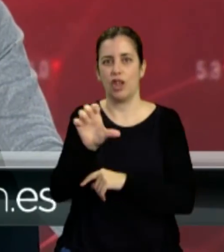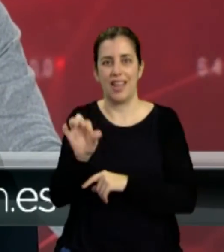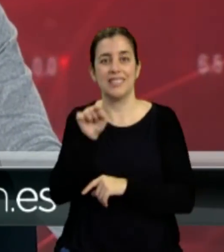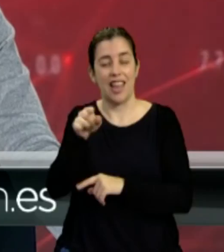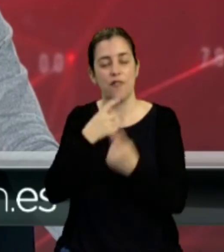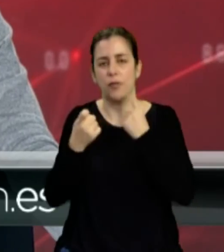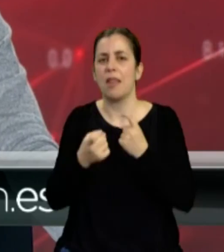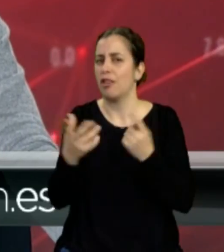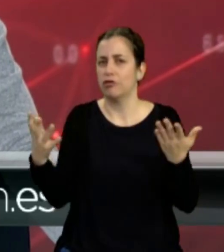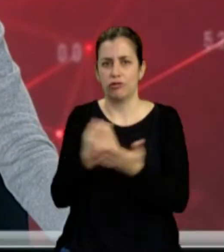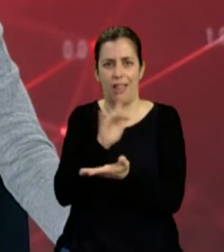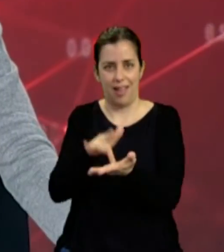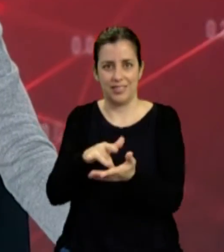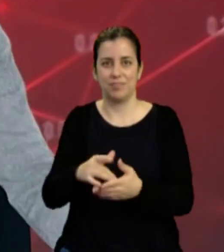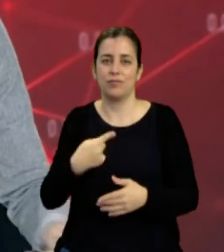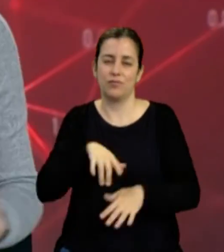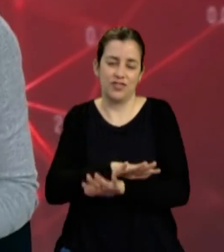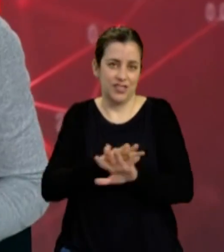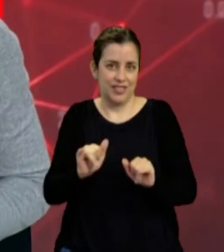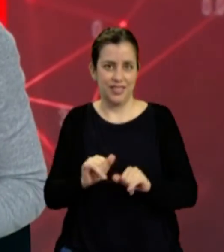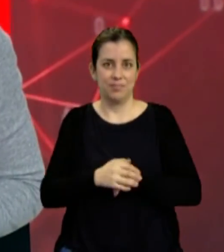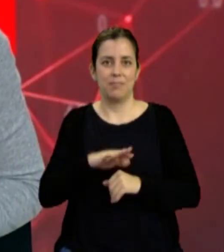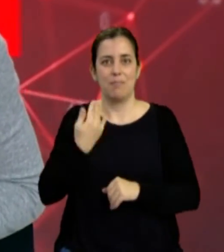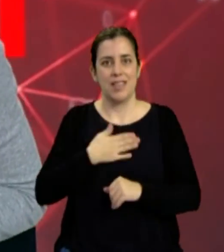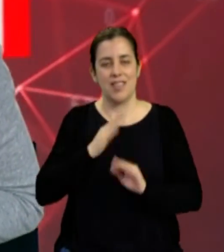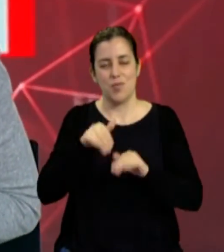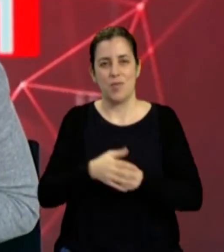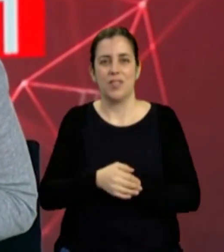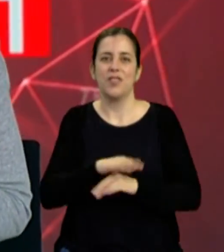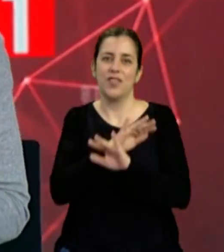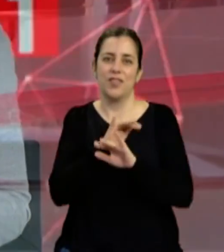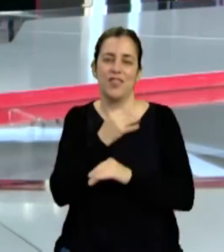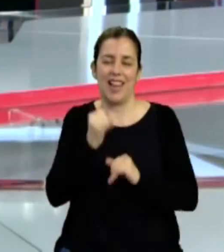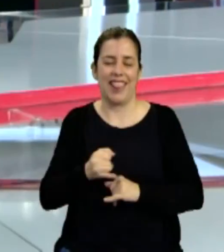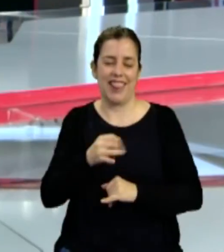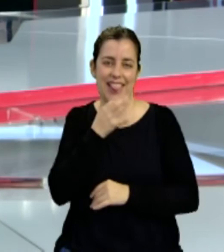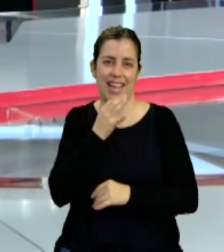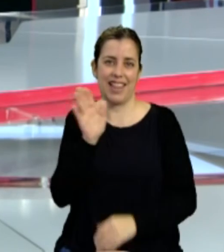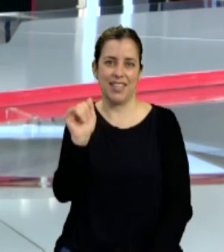información. Nosotros lo dejamos aquí, volvemos mañana. Que pasen una feliz tarde. Adiós.